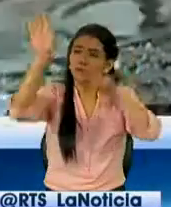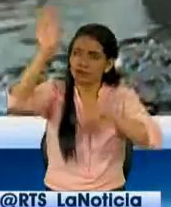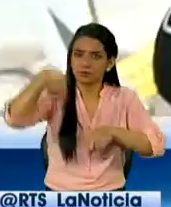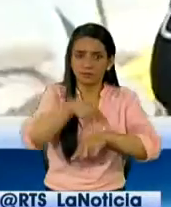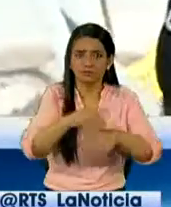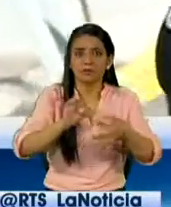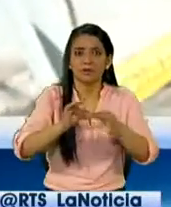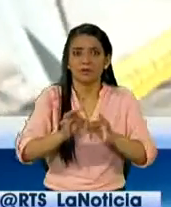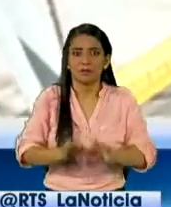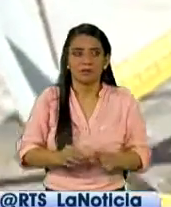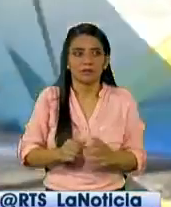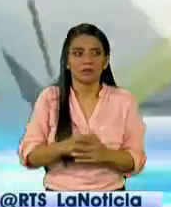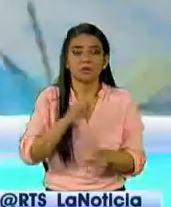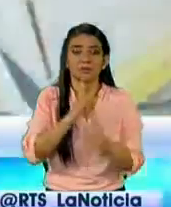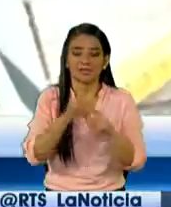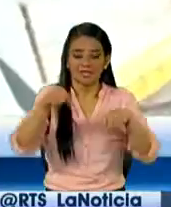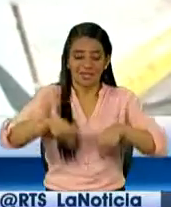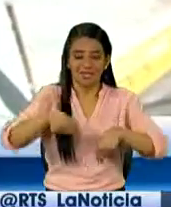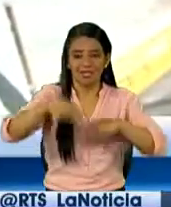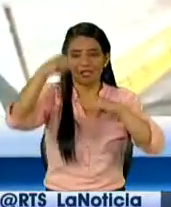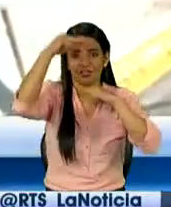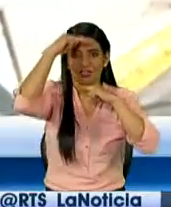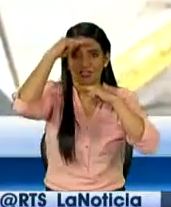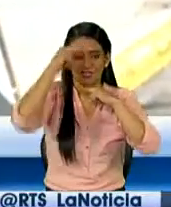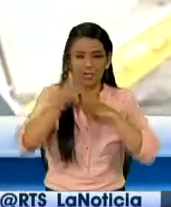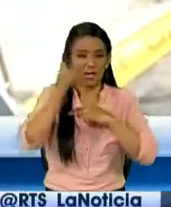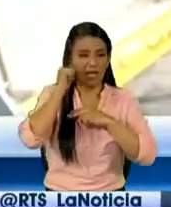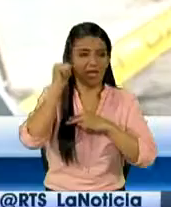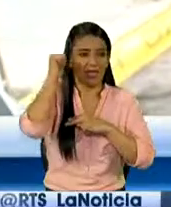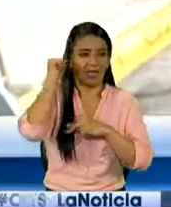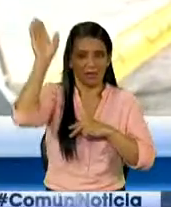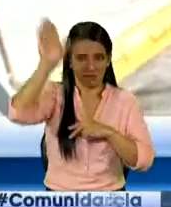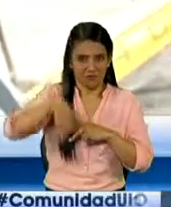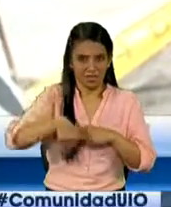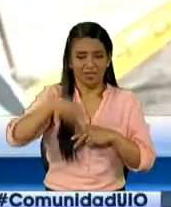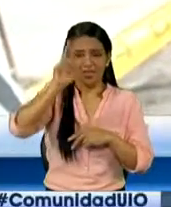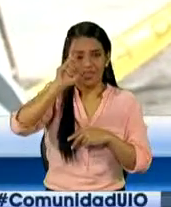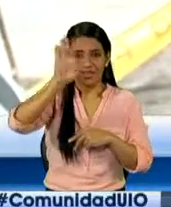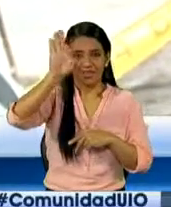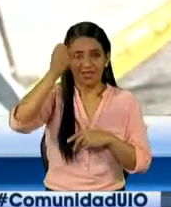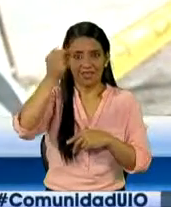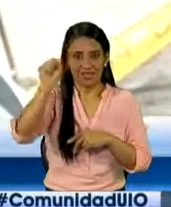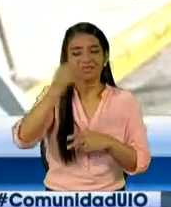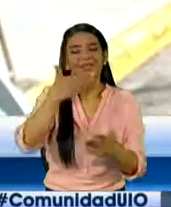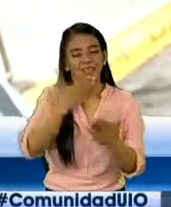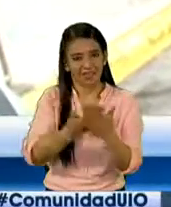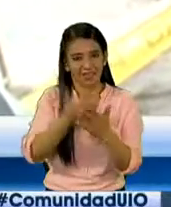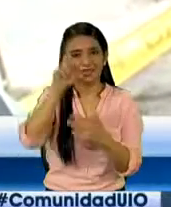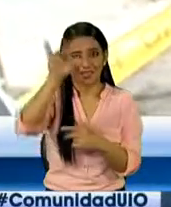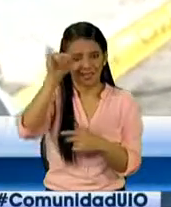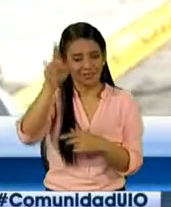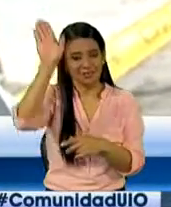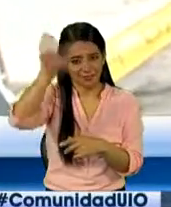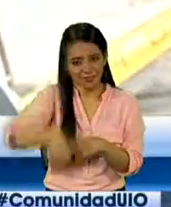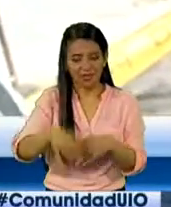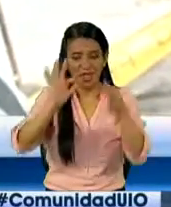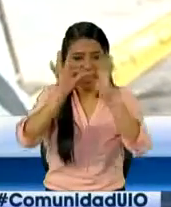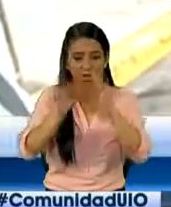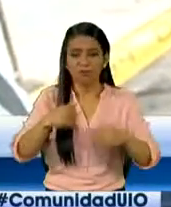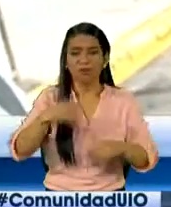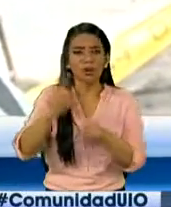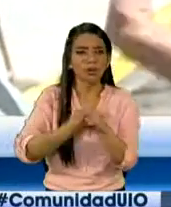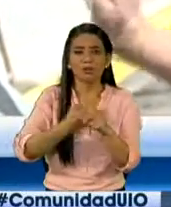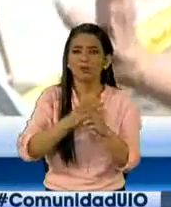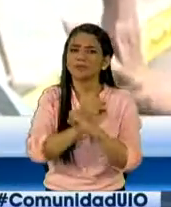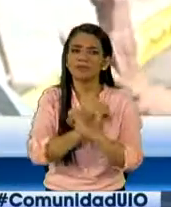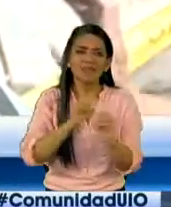tubería. Vinieron el Canal 5 el día anteayer, ¿no? Y gracias al canal que nos vinieron a arreglar, porque ya 4 meses en esto que